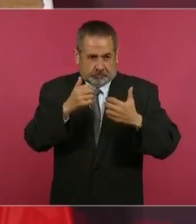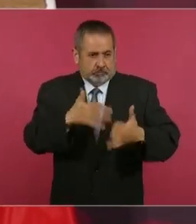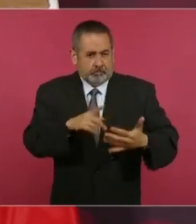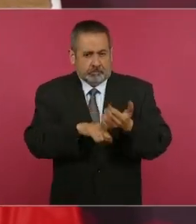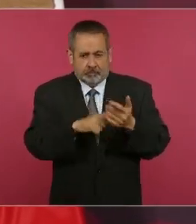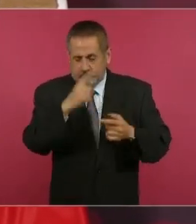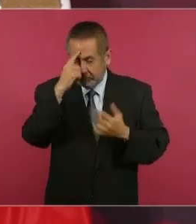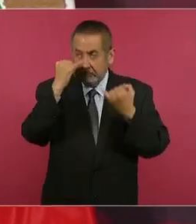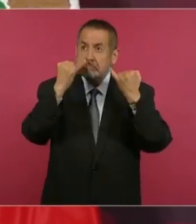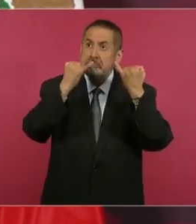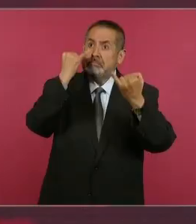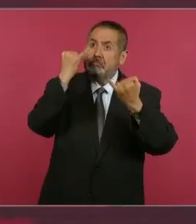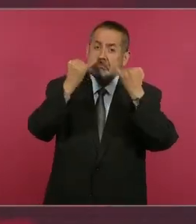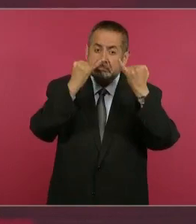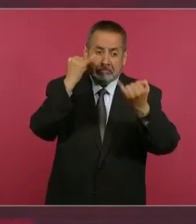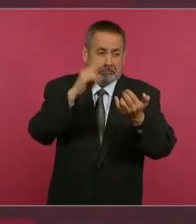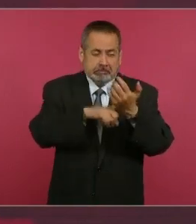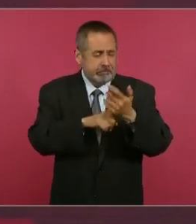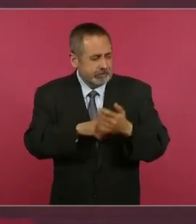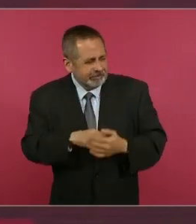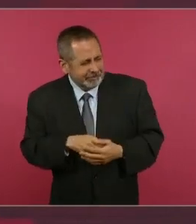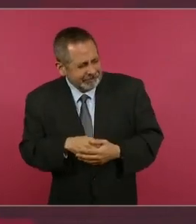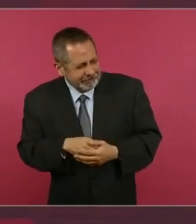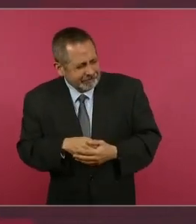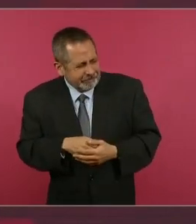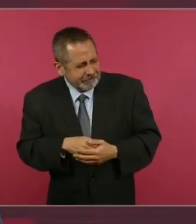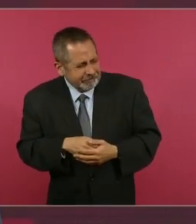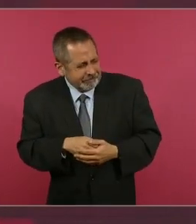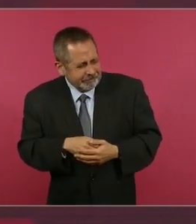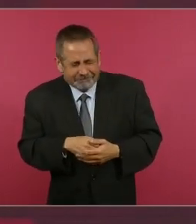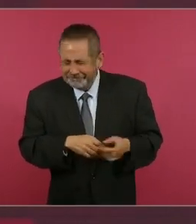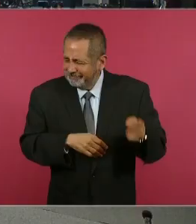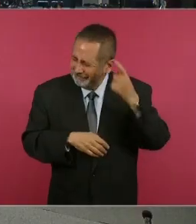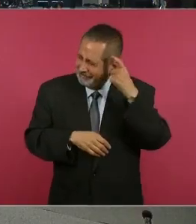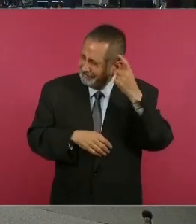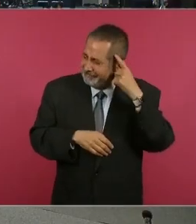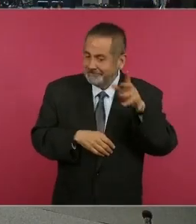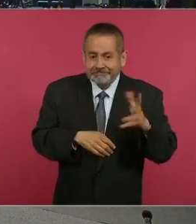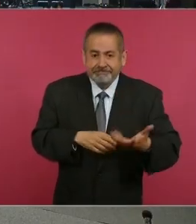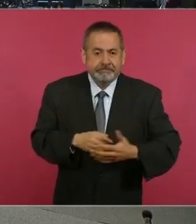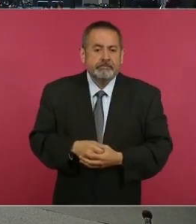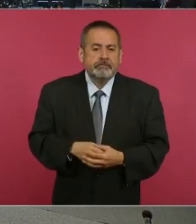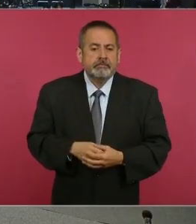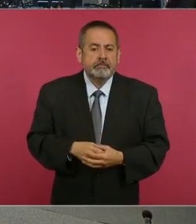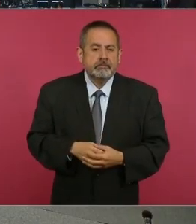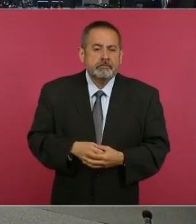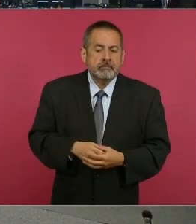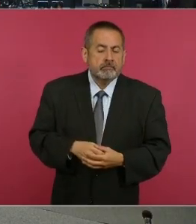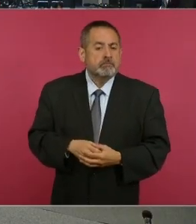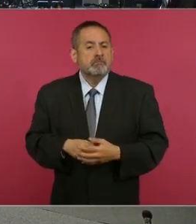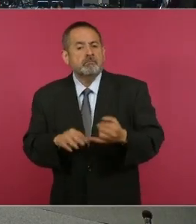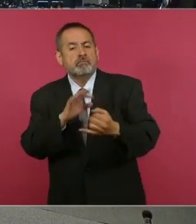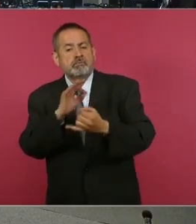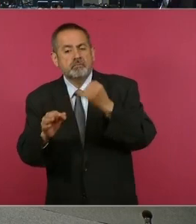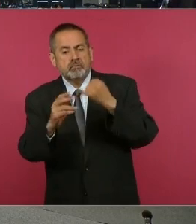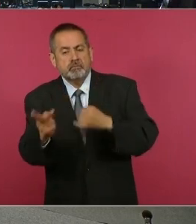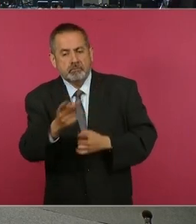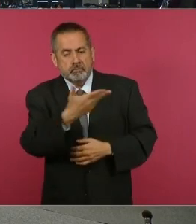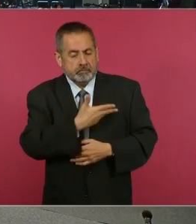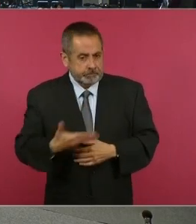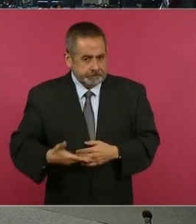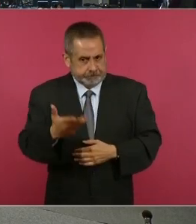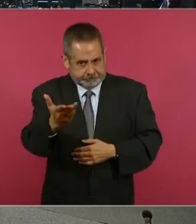de tanta imaginación y tanto talento vertido. Por último, presidente, por último, me gustaría preguntarle,